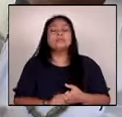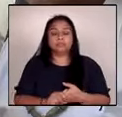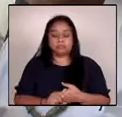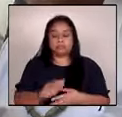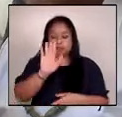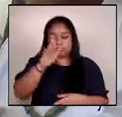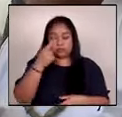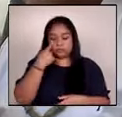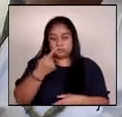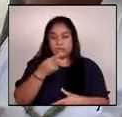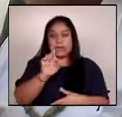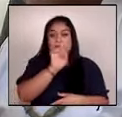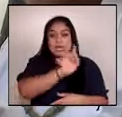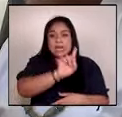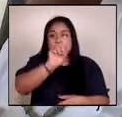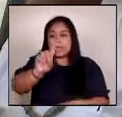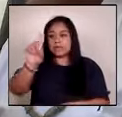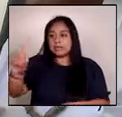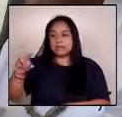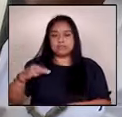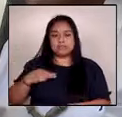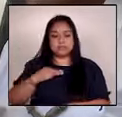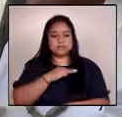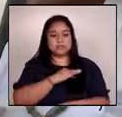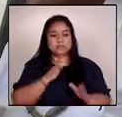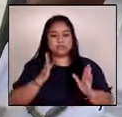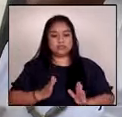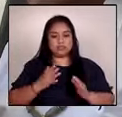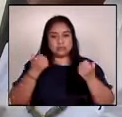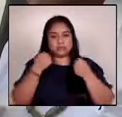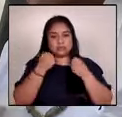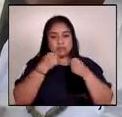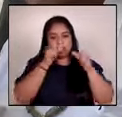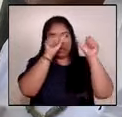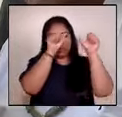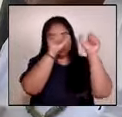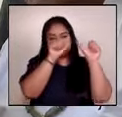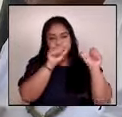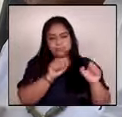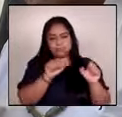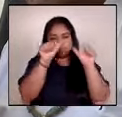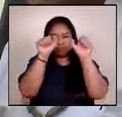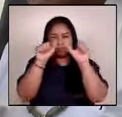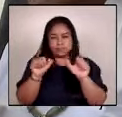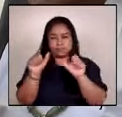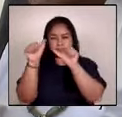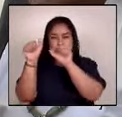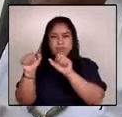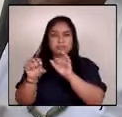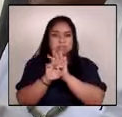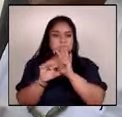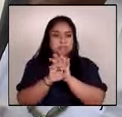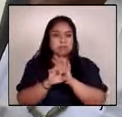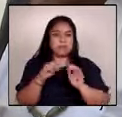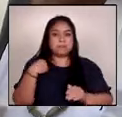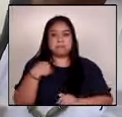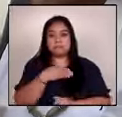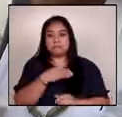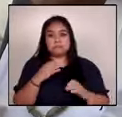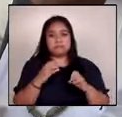haciendo sus evaluaciones de su gente. Algunos ministerios ya hicieron los cambios. Por ejemplo, el Ministerio de Educación ya